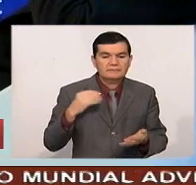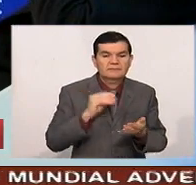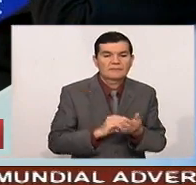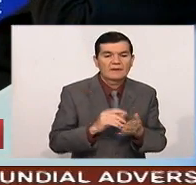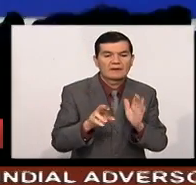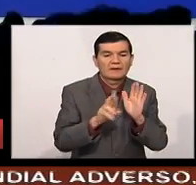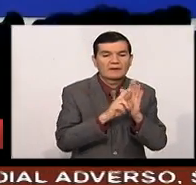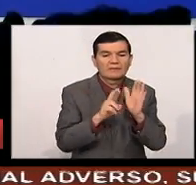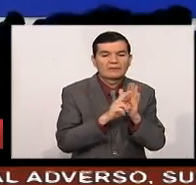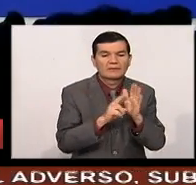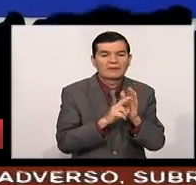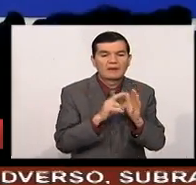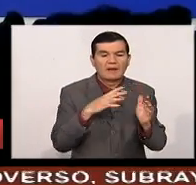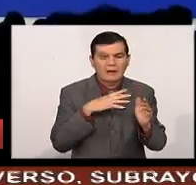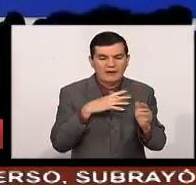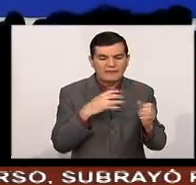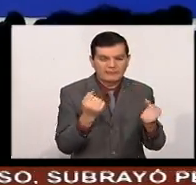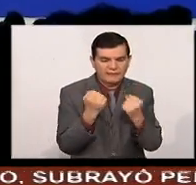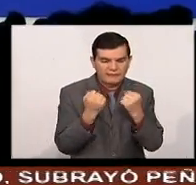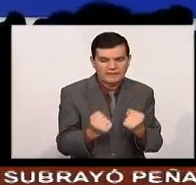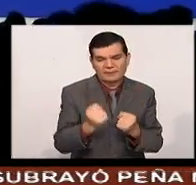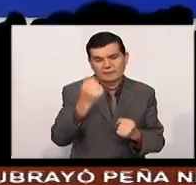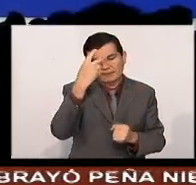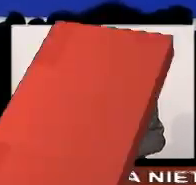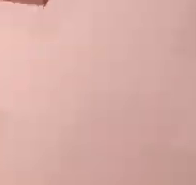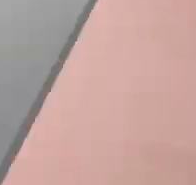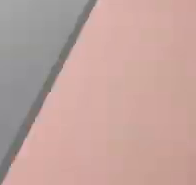las reformas logradas le dan fortaleza a México.